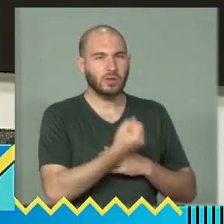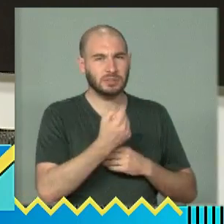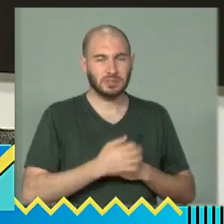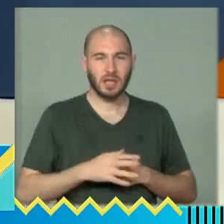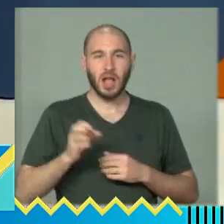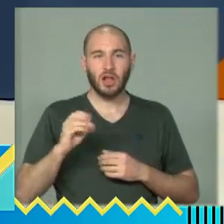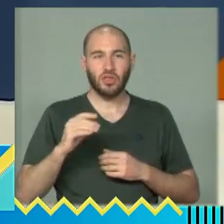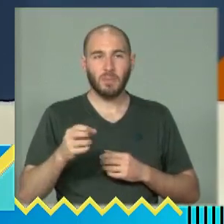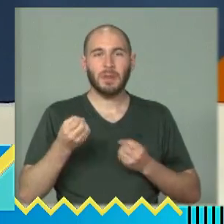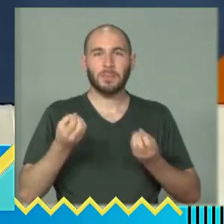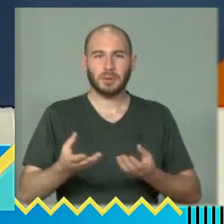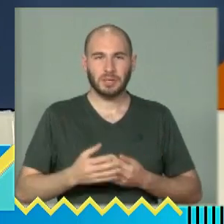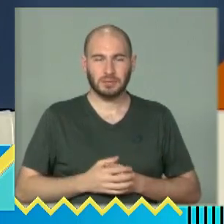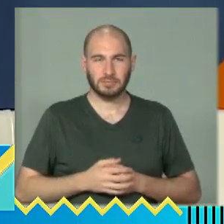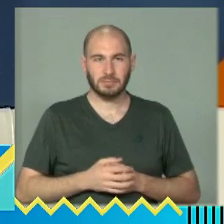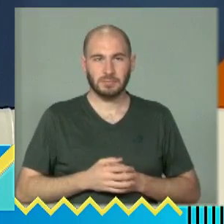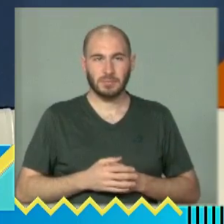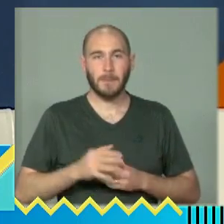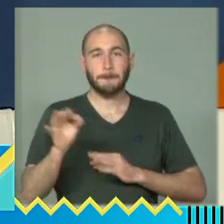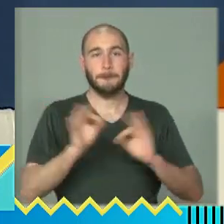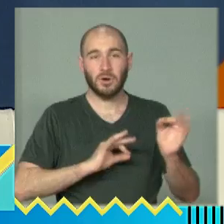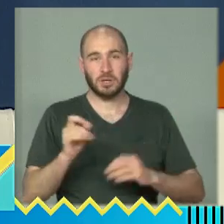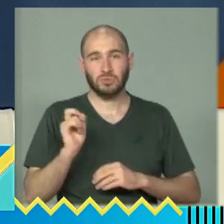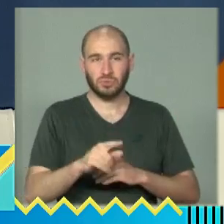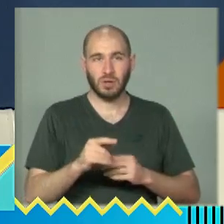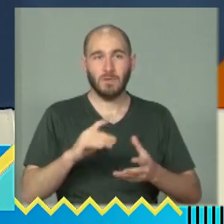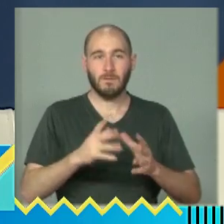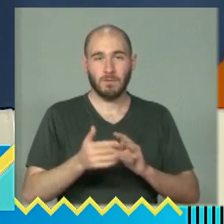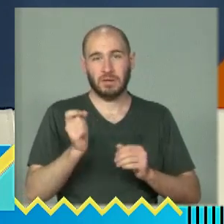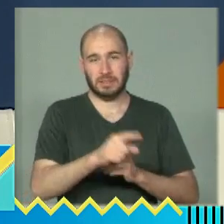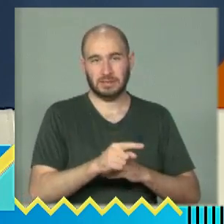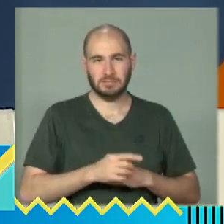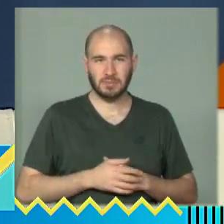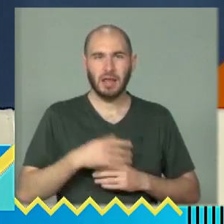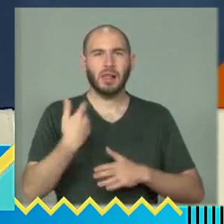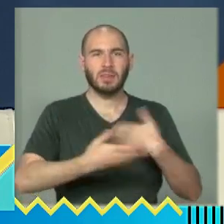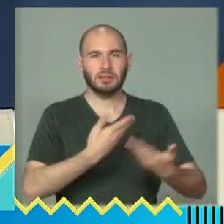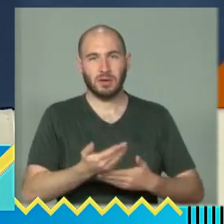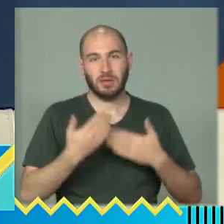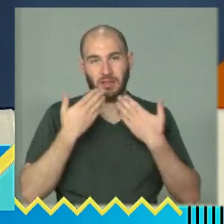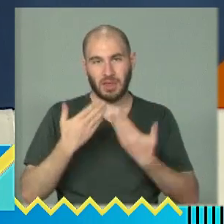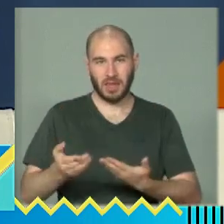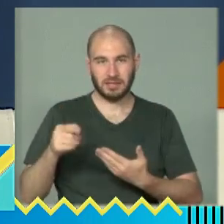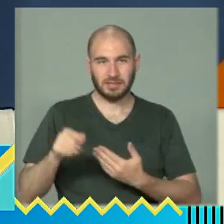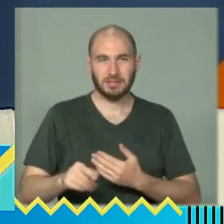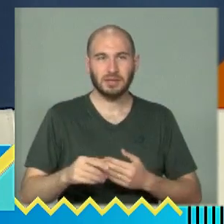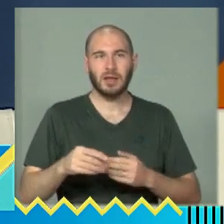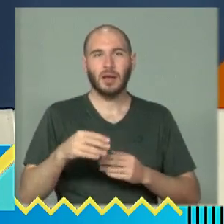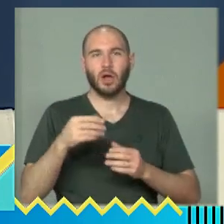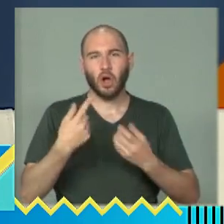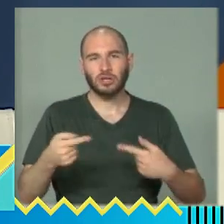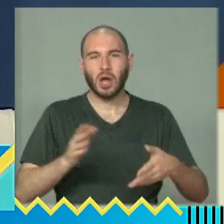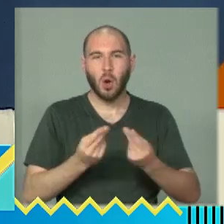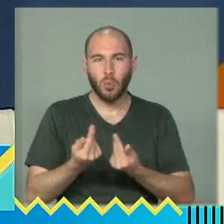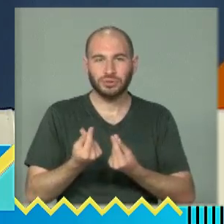El nombre se nos dio por una parte del proyecto en sí, del sistema en sí que se desarrolló gracias a eso, gracias a la aplicación que tiene.